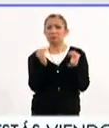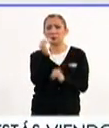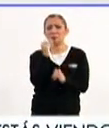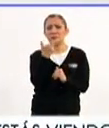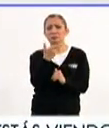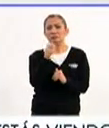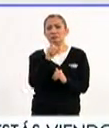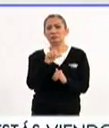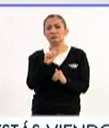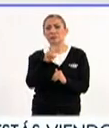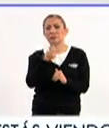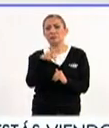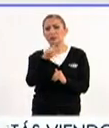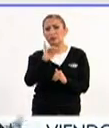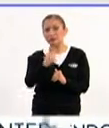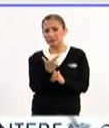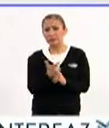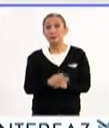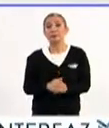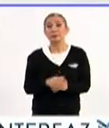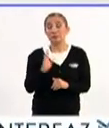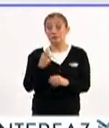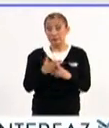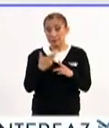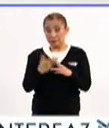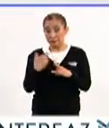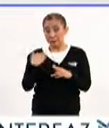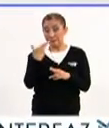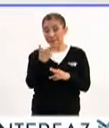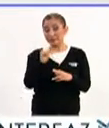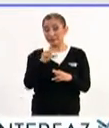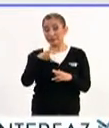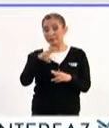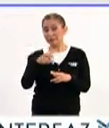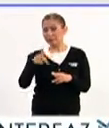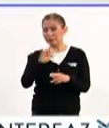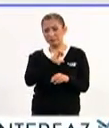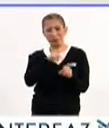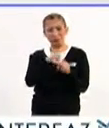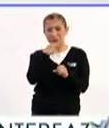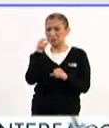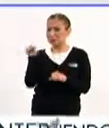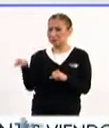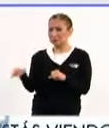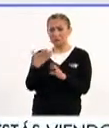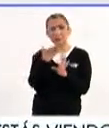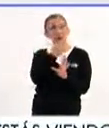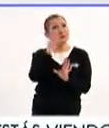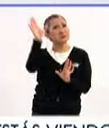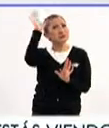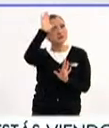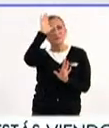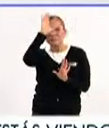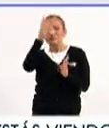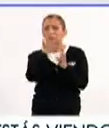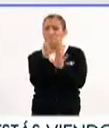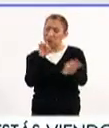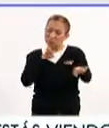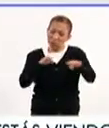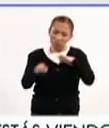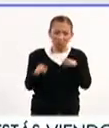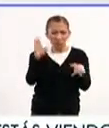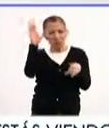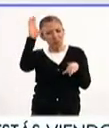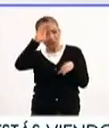a Hawking. Hay que recordar que además Hawking fue un caso excepcional, un científico que hizo una gran labor